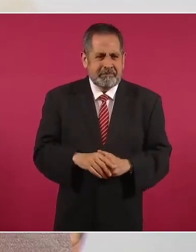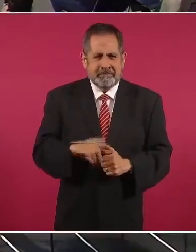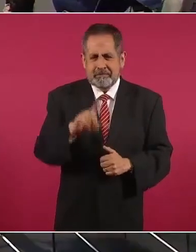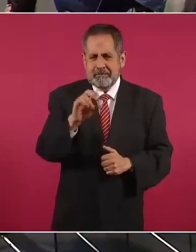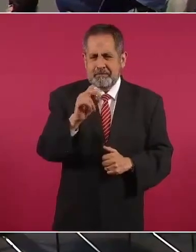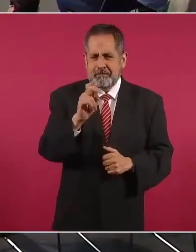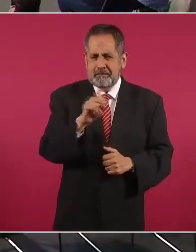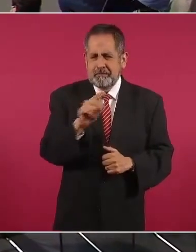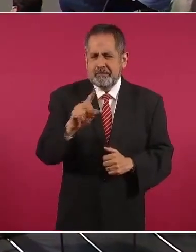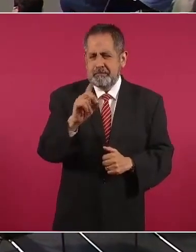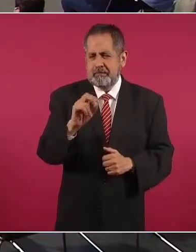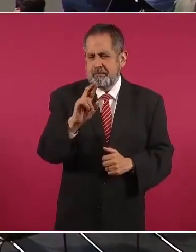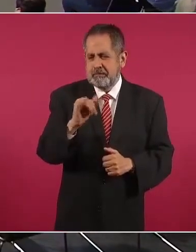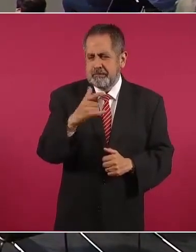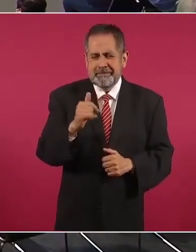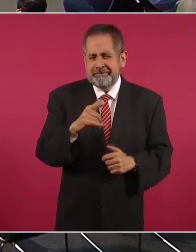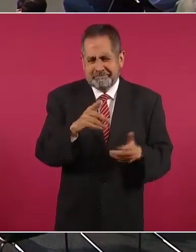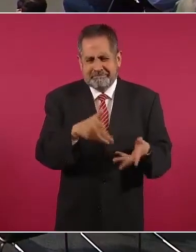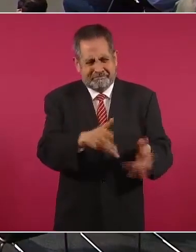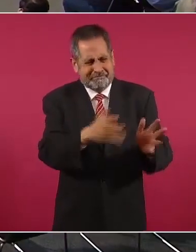López Dóriga,